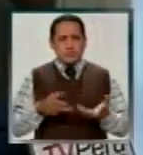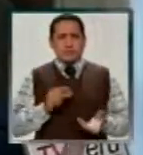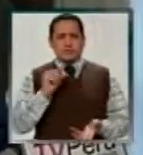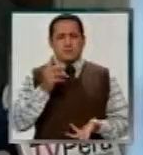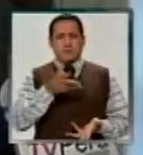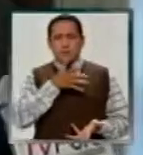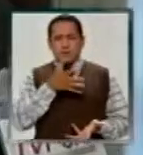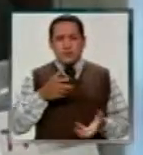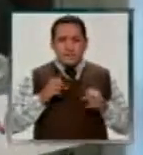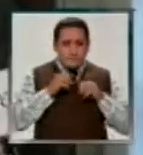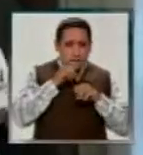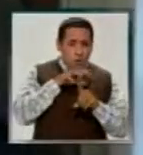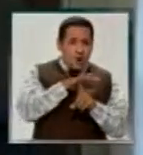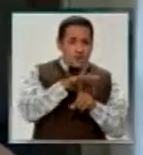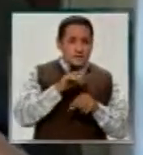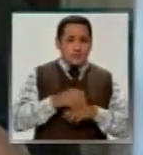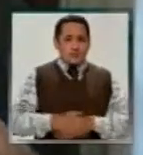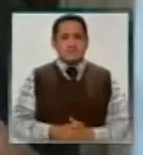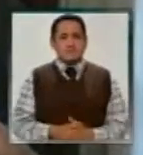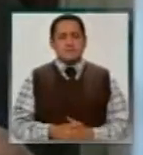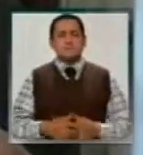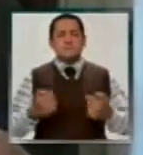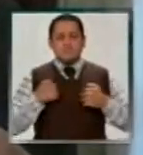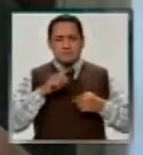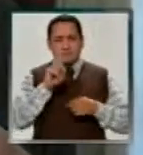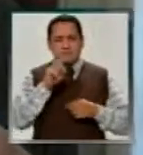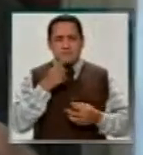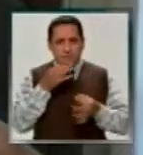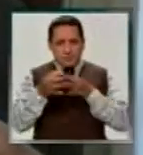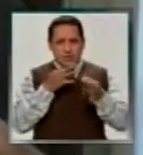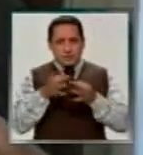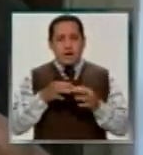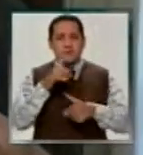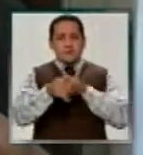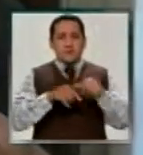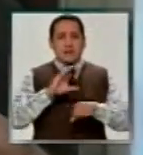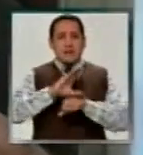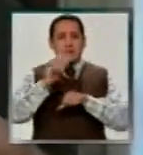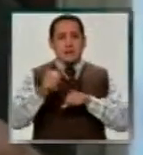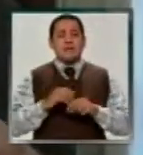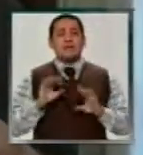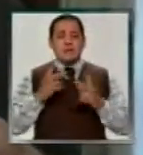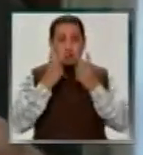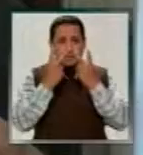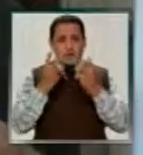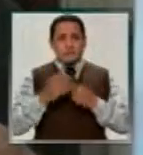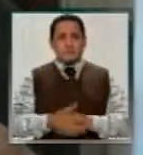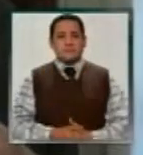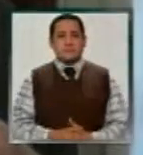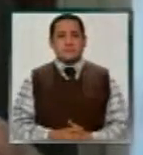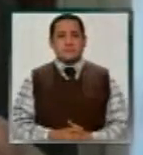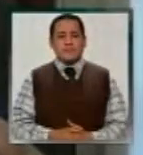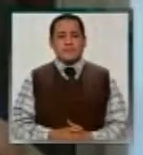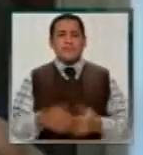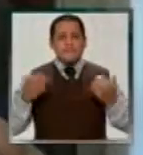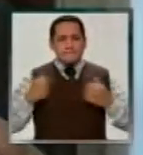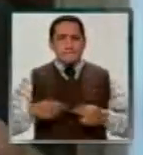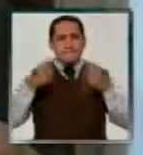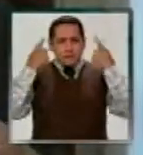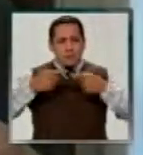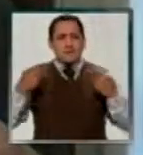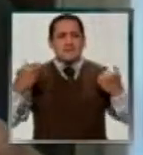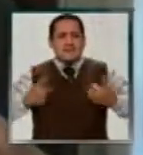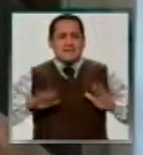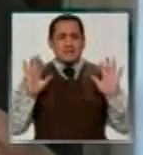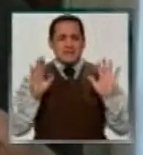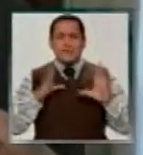poco influencia quizás de ellos no es que yo quiero aclararle particularmente al pueblo de cajamarca que puede estar viendo eh Los acuerdos ya estaban ya